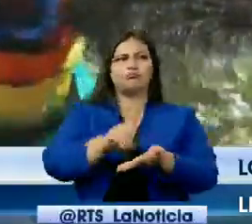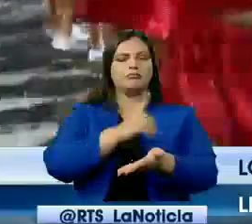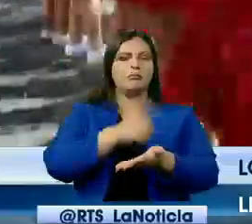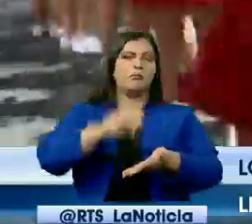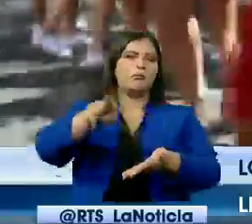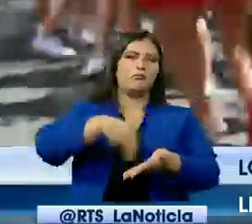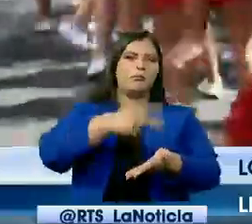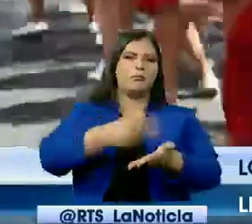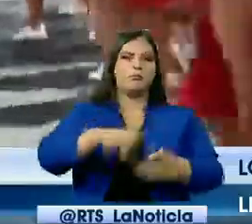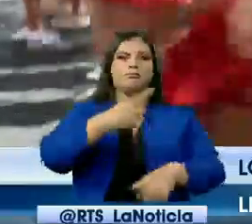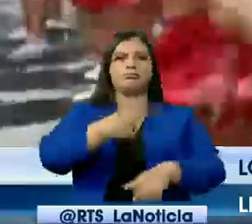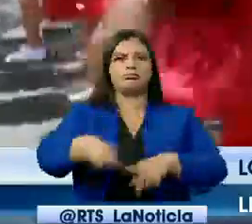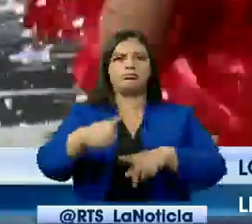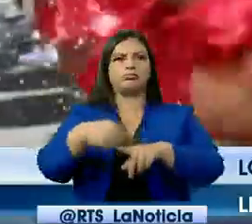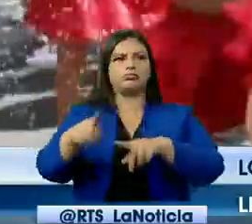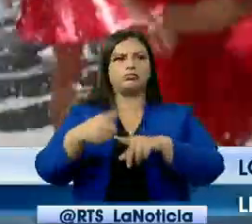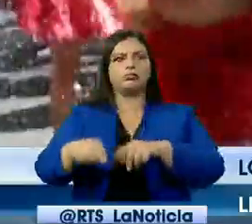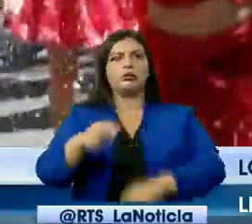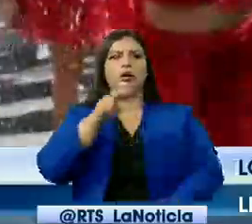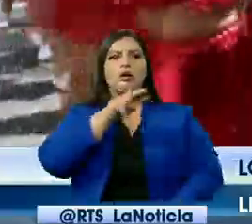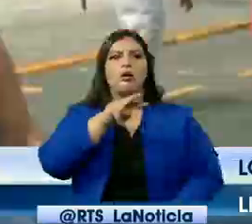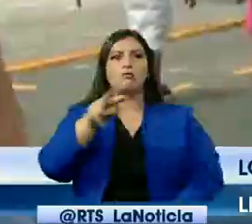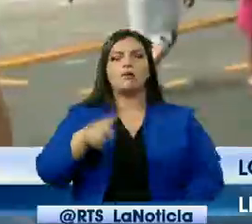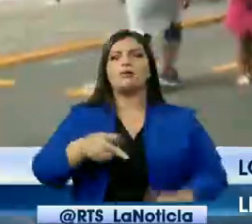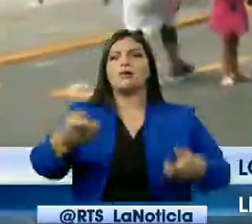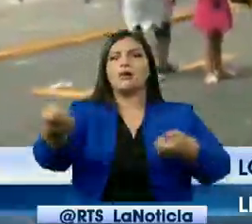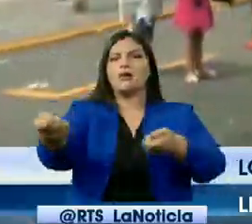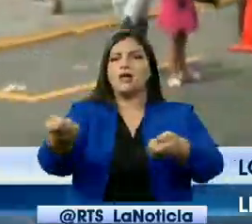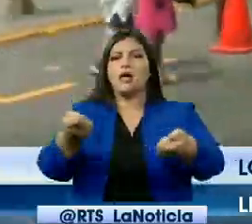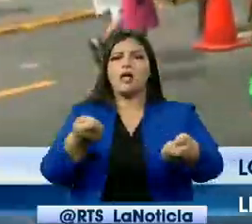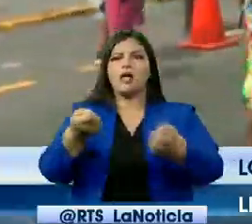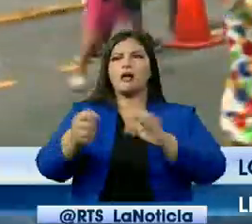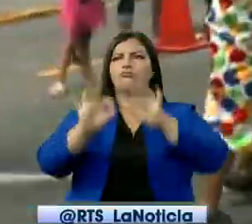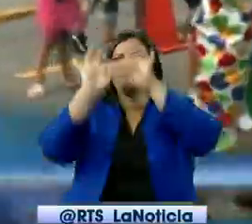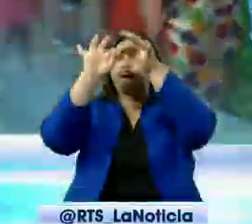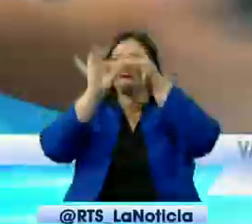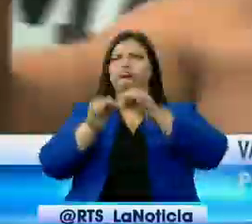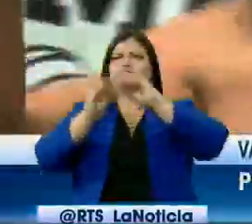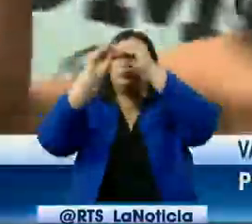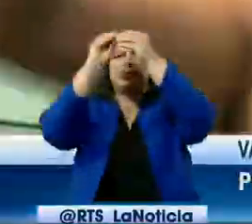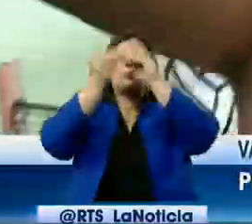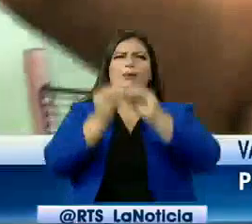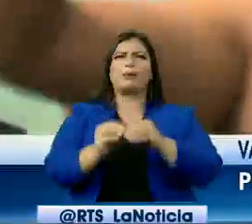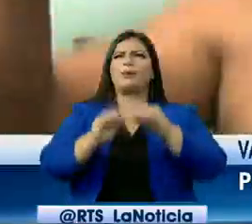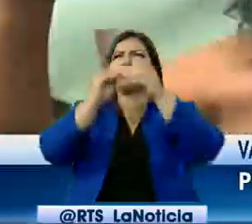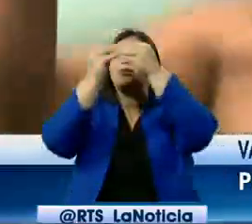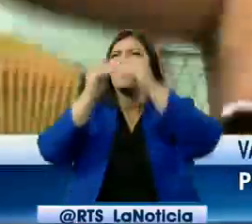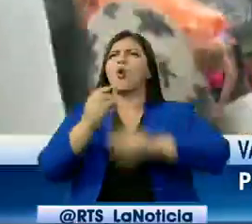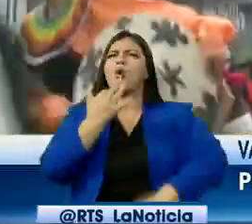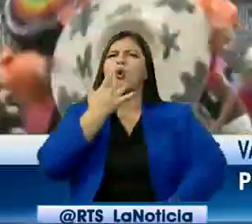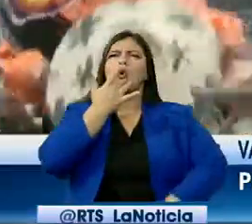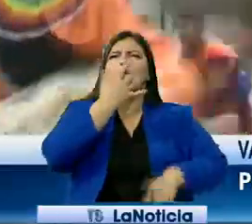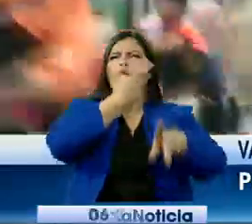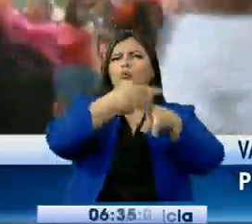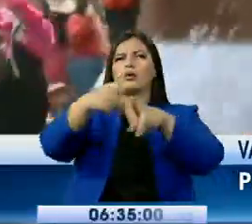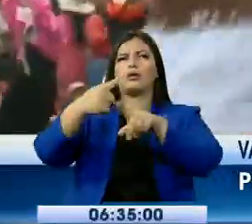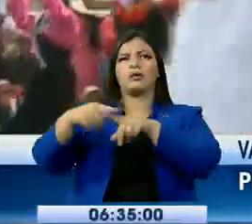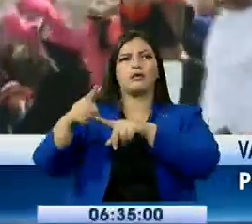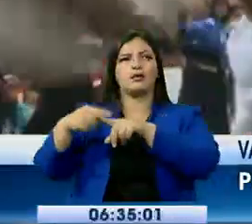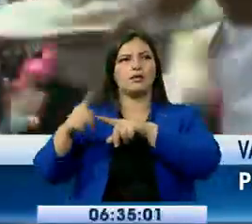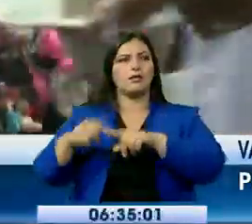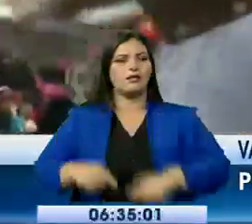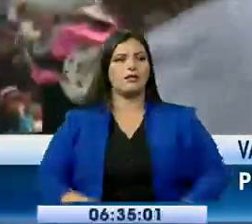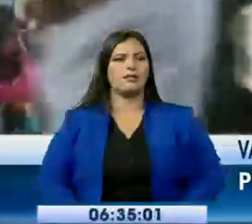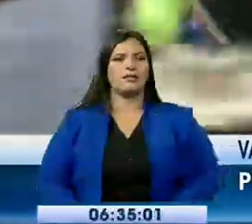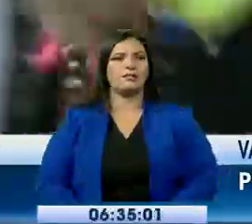alegóricos, personajes carnavalescos y más, mismos que dieron un mensaje a los asistentes del buen uso del espacio